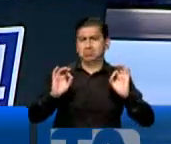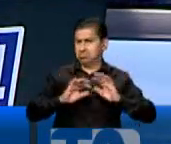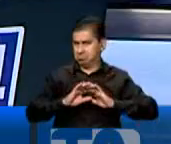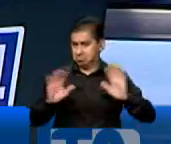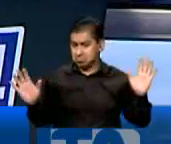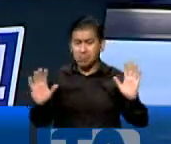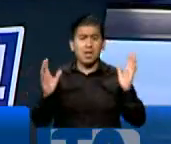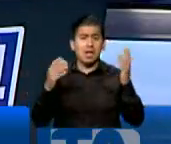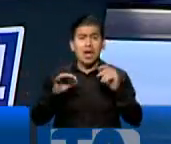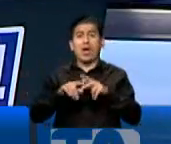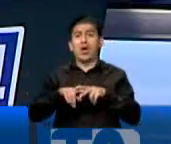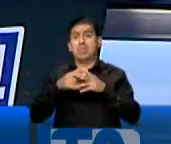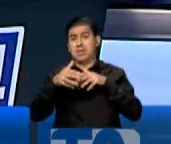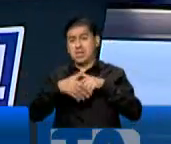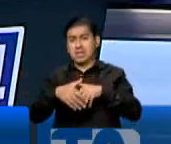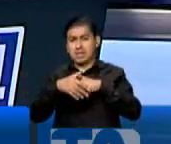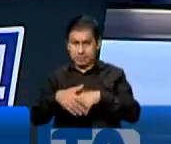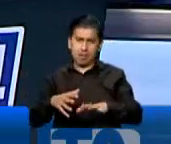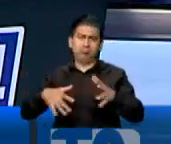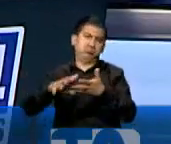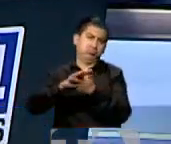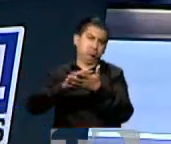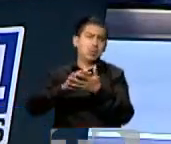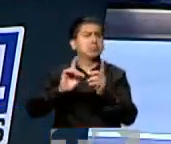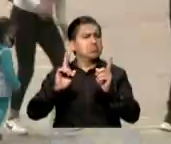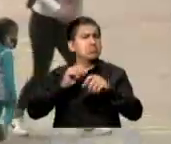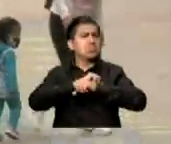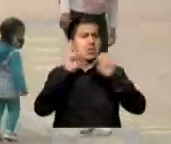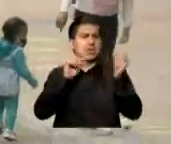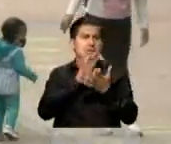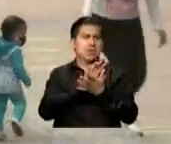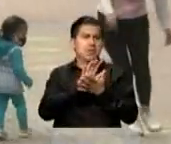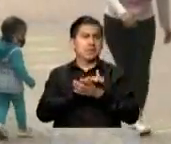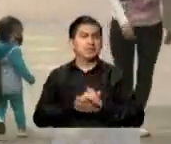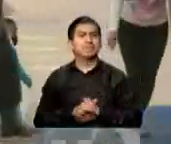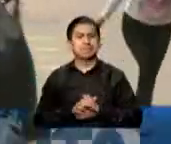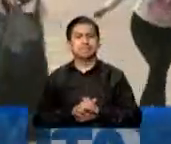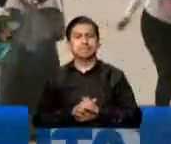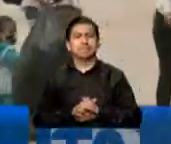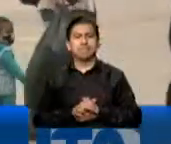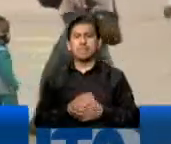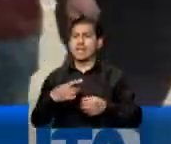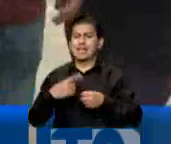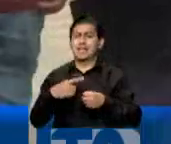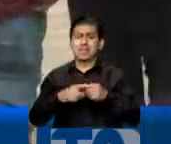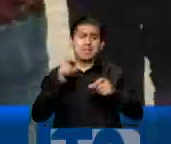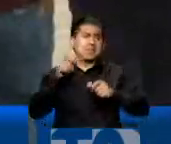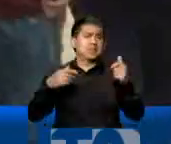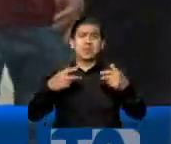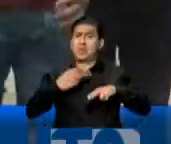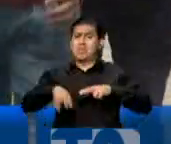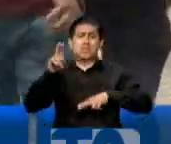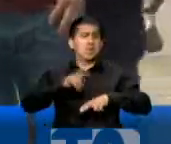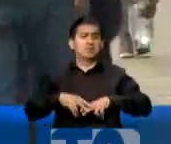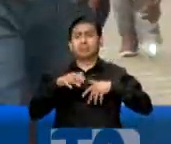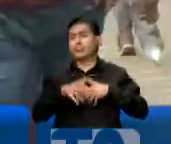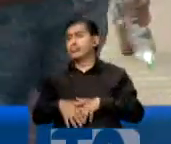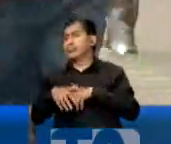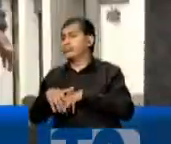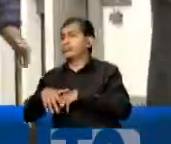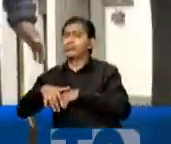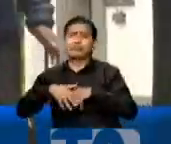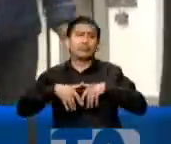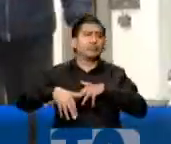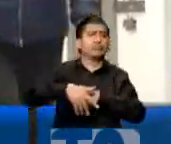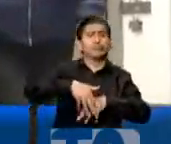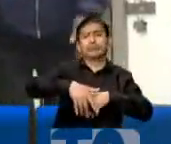hasta antes del inicio de las movilizaciones. Los ciudadanos salieron con total normalidad a realizar sus